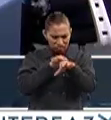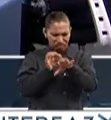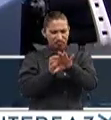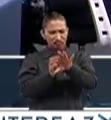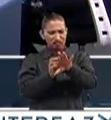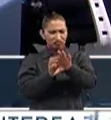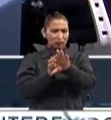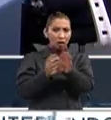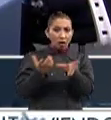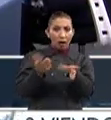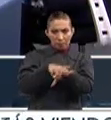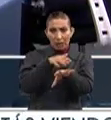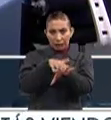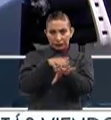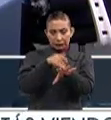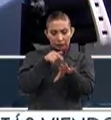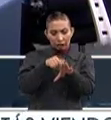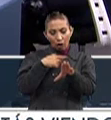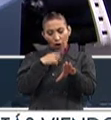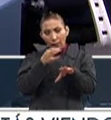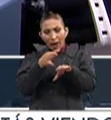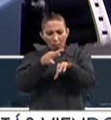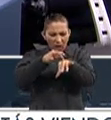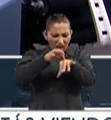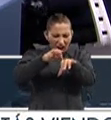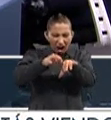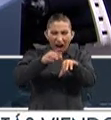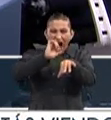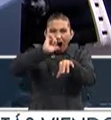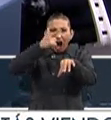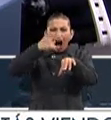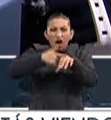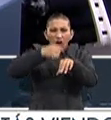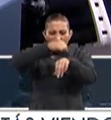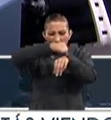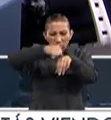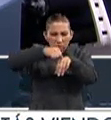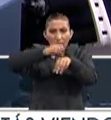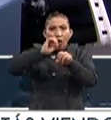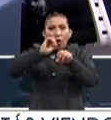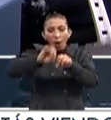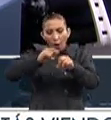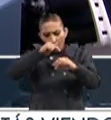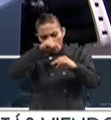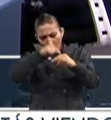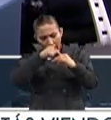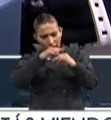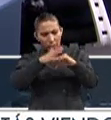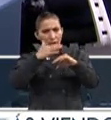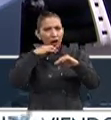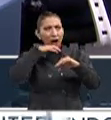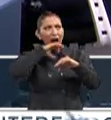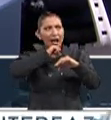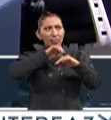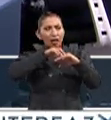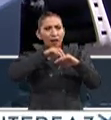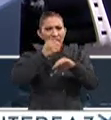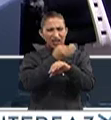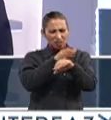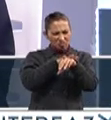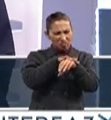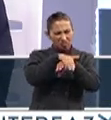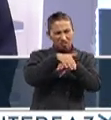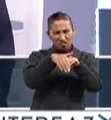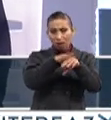no debe haber lesiones, no debe haber lugares donde hay temperatura más alta que en